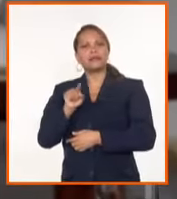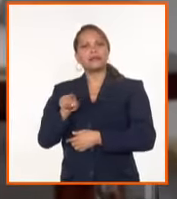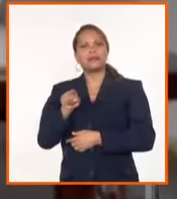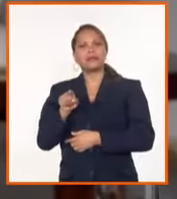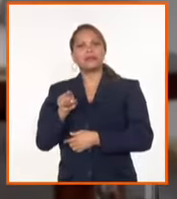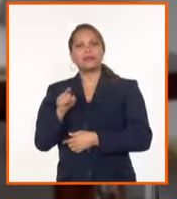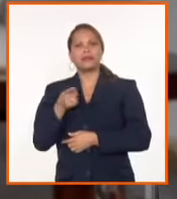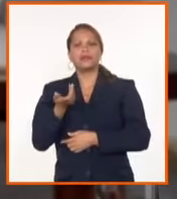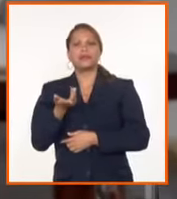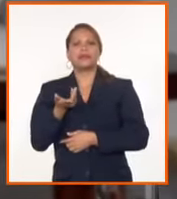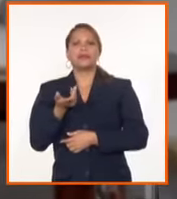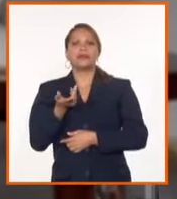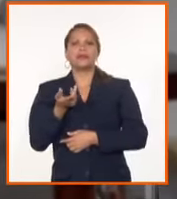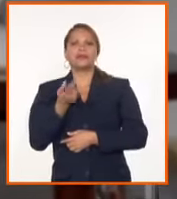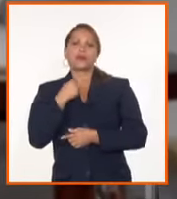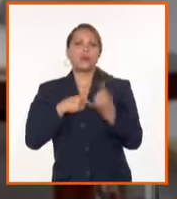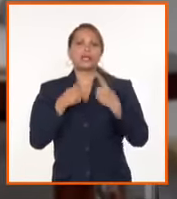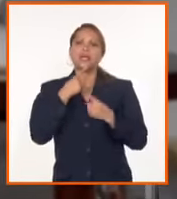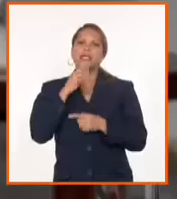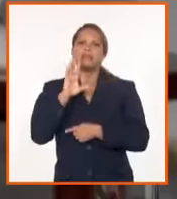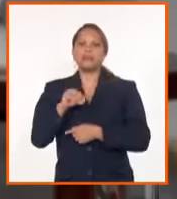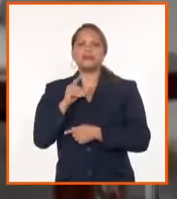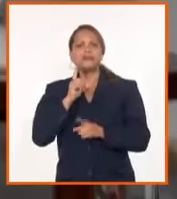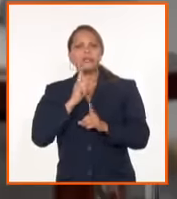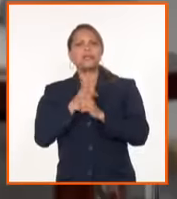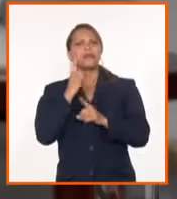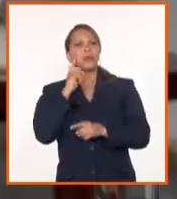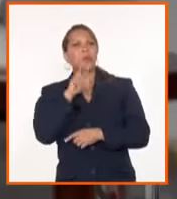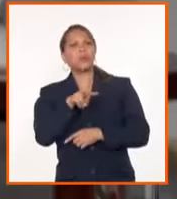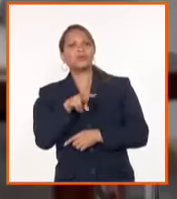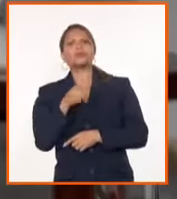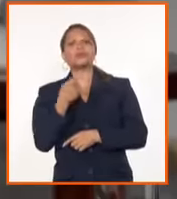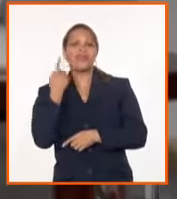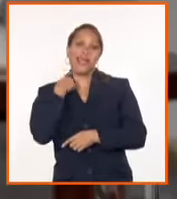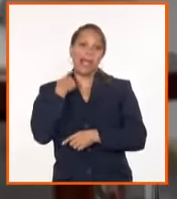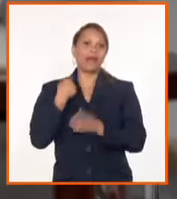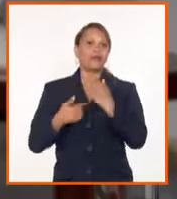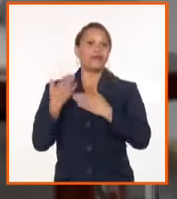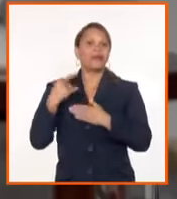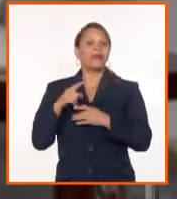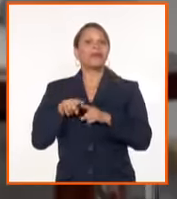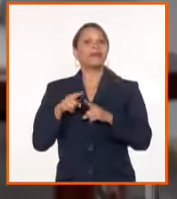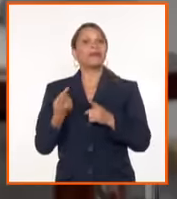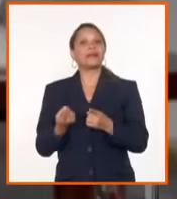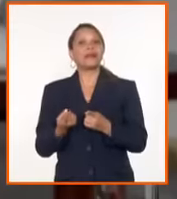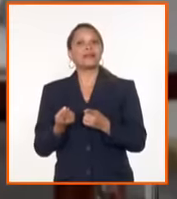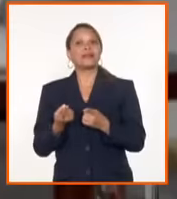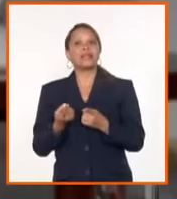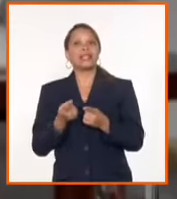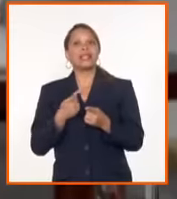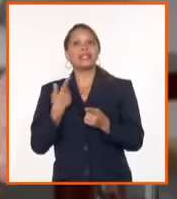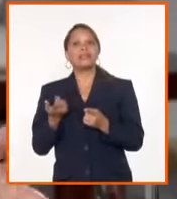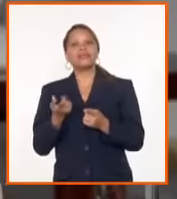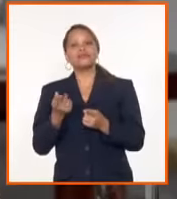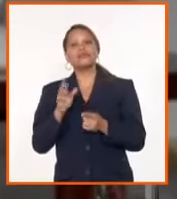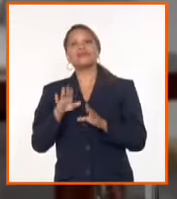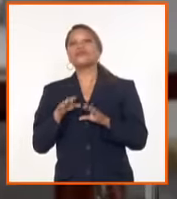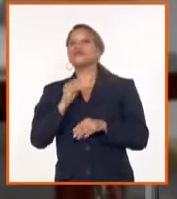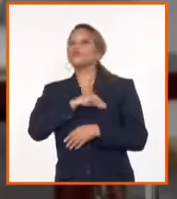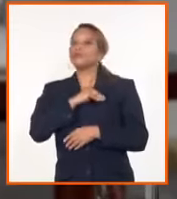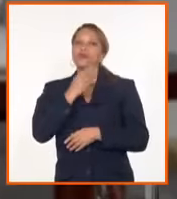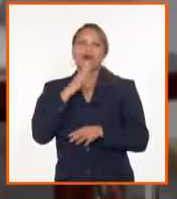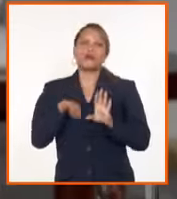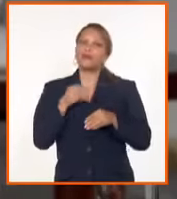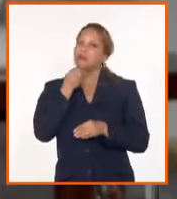conveniada, cualquiera le puede decir, se conocen, sí, nos conocemos hace muchos años, pero la cercanía de edad hace que yo sienta que no puedo a